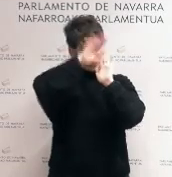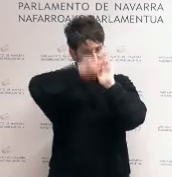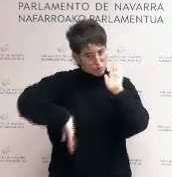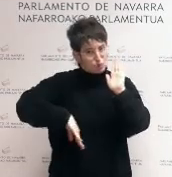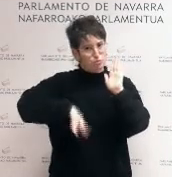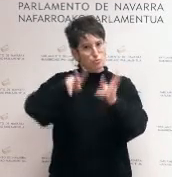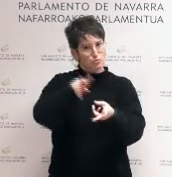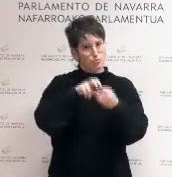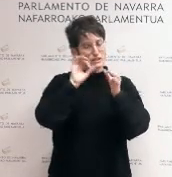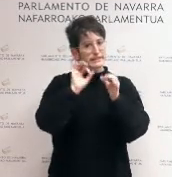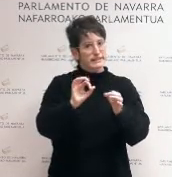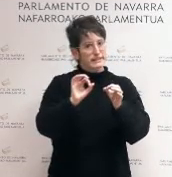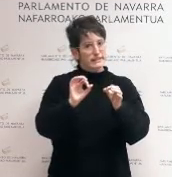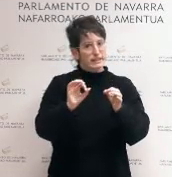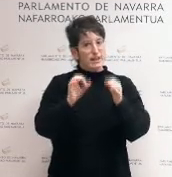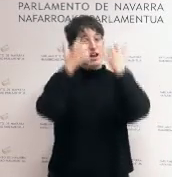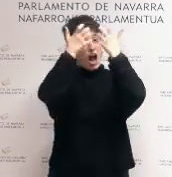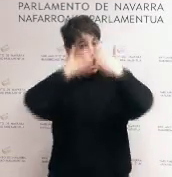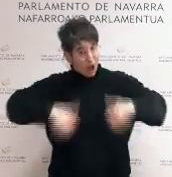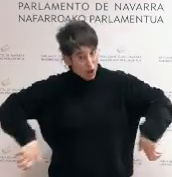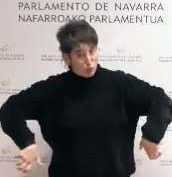deflactación automática de la tarifa del IRPF.